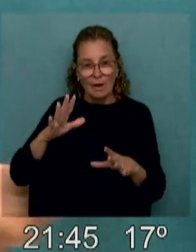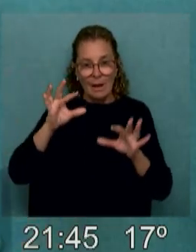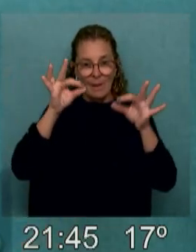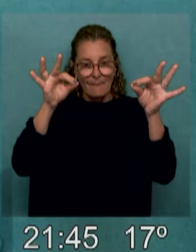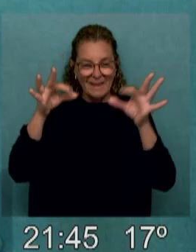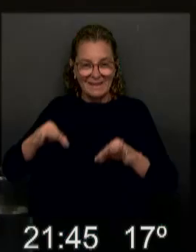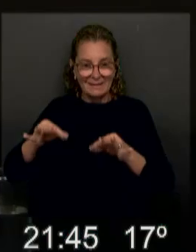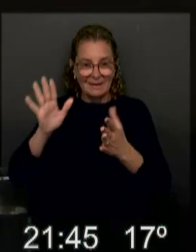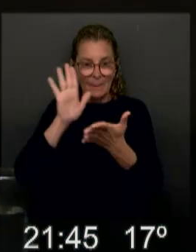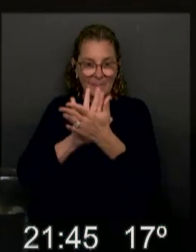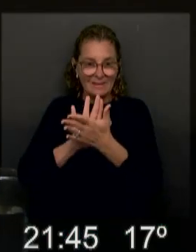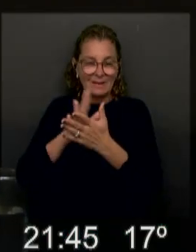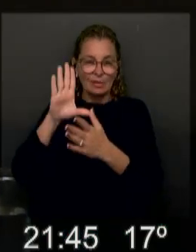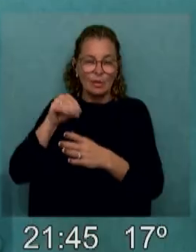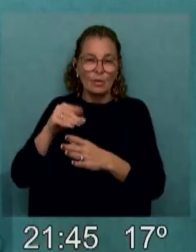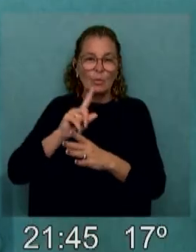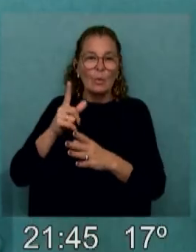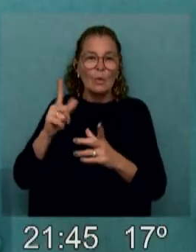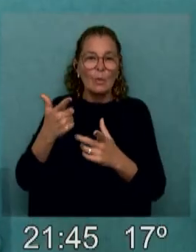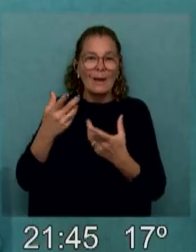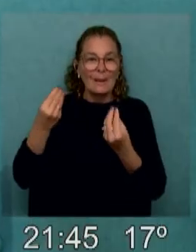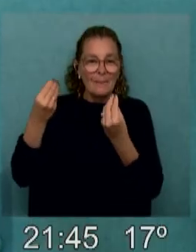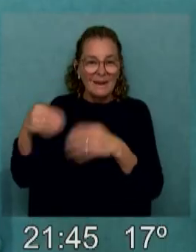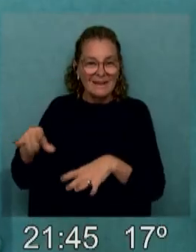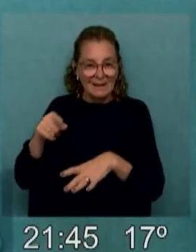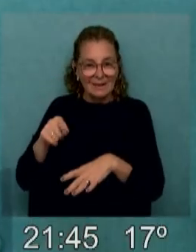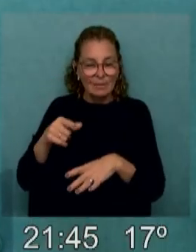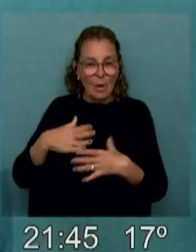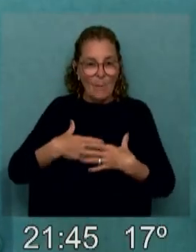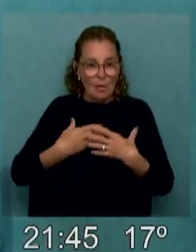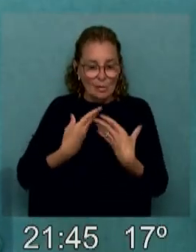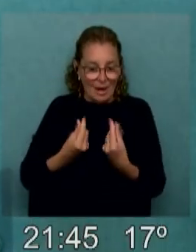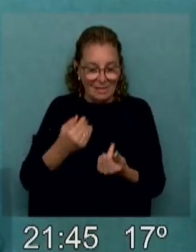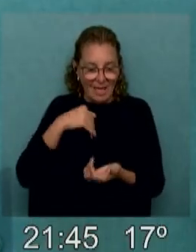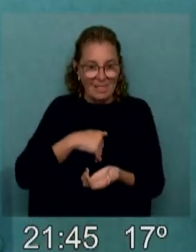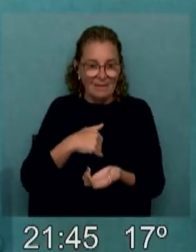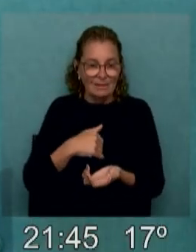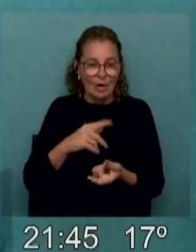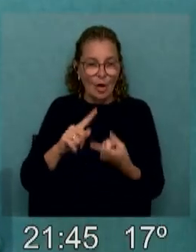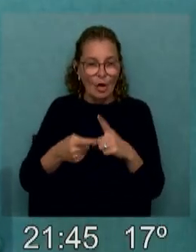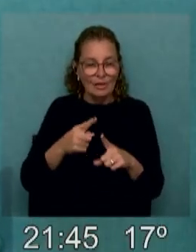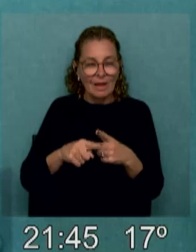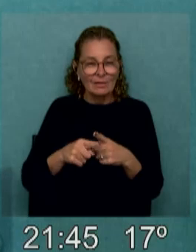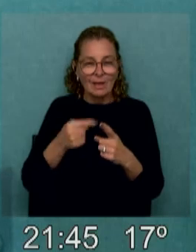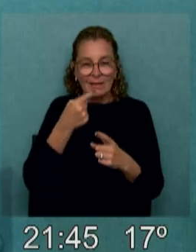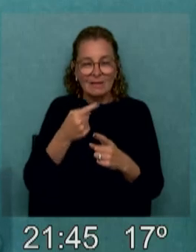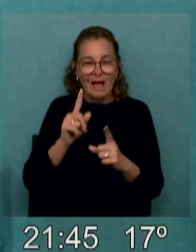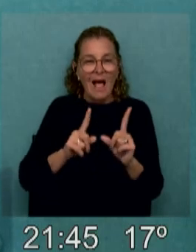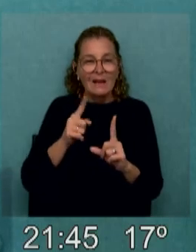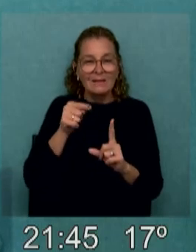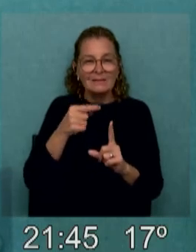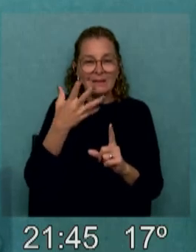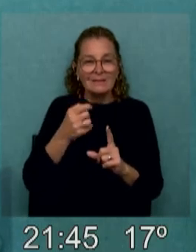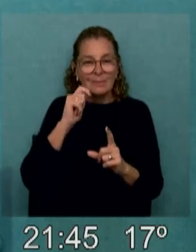hacer claro. Y no hay que perderlo eso, porque es emocionante, es un contacto igual de poder decirle todavía a alguien, che,